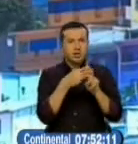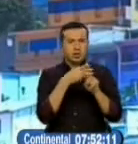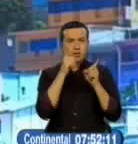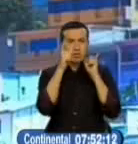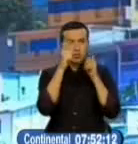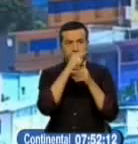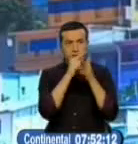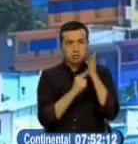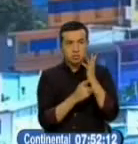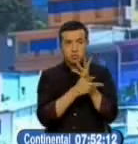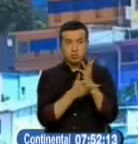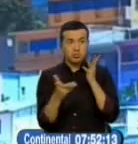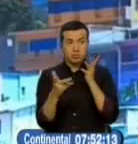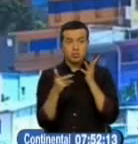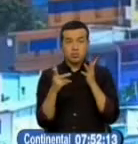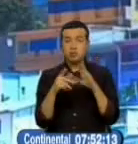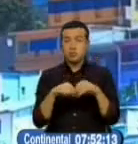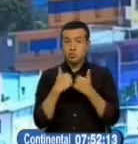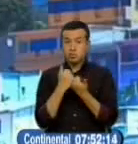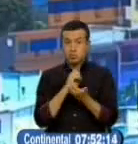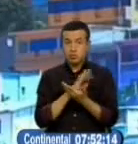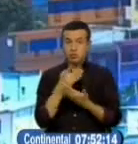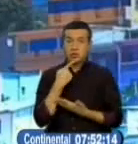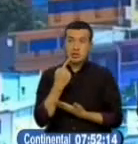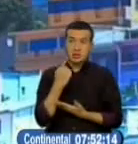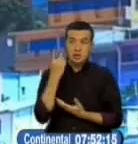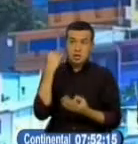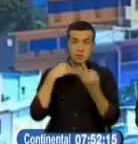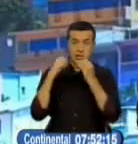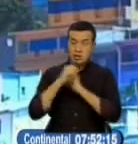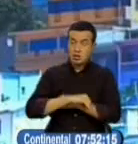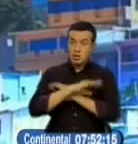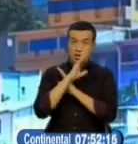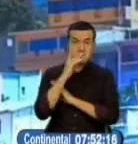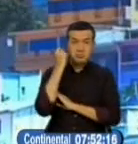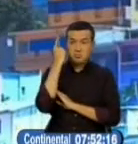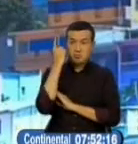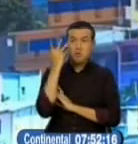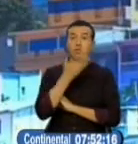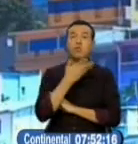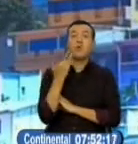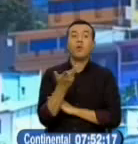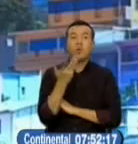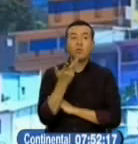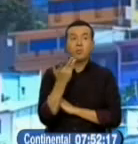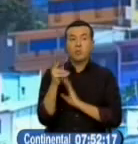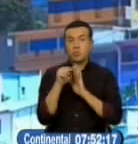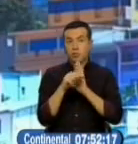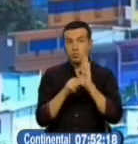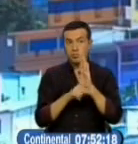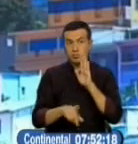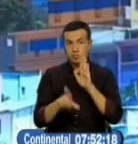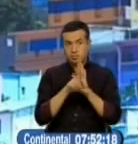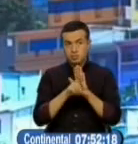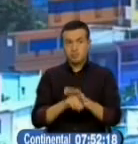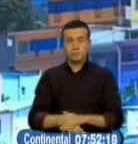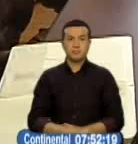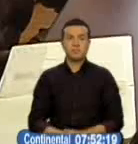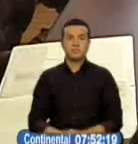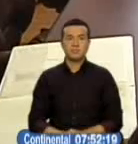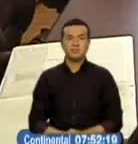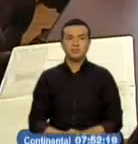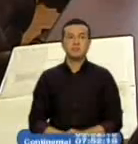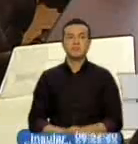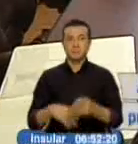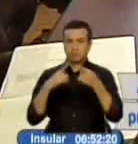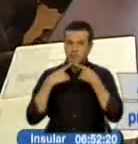a juicio de esta instancia legislativa no están claros los objetivos que busca la ejecución de esta norma. Esa fue